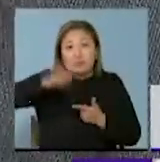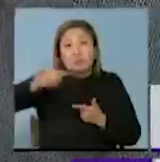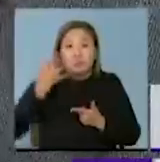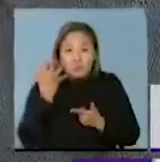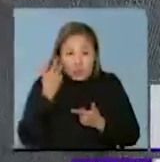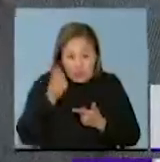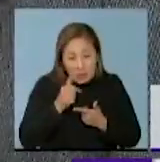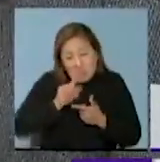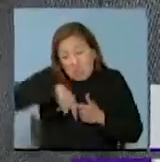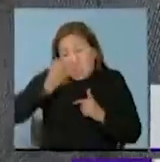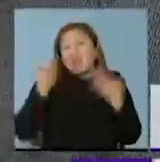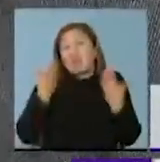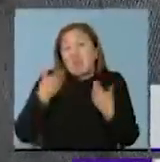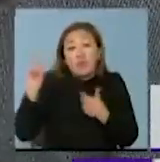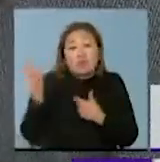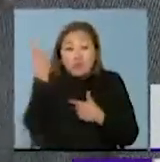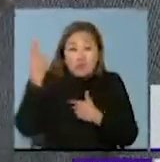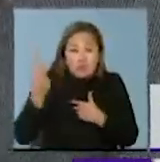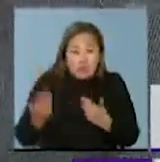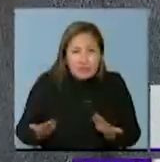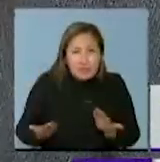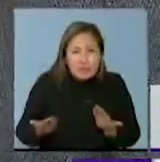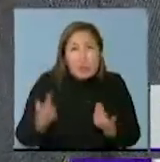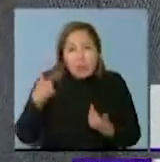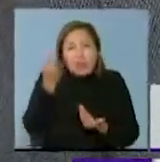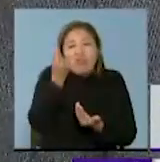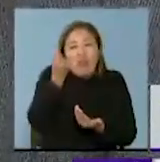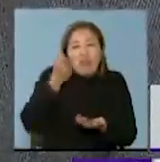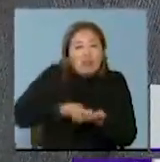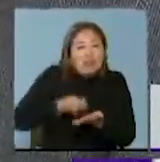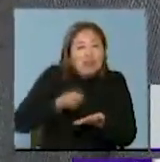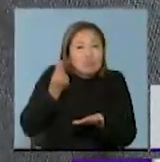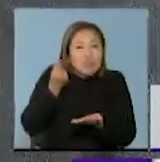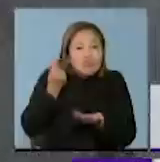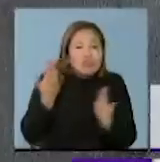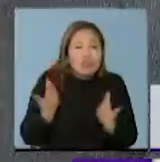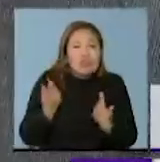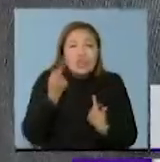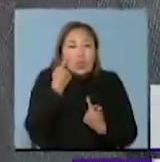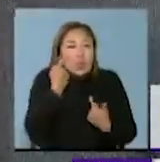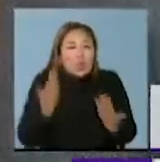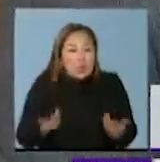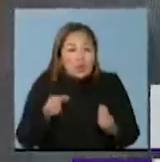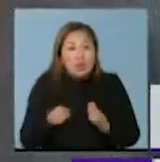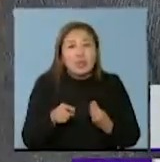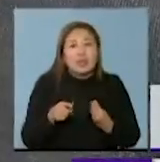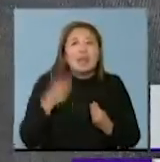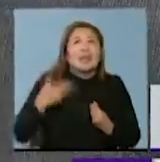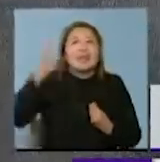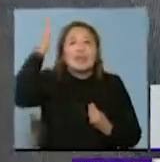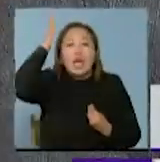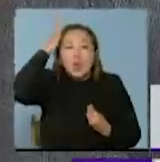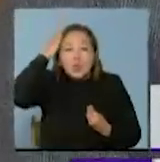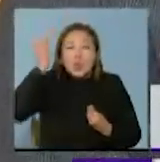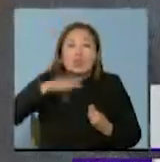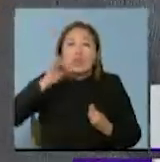costosos para los sistemas sociales. Por lo tanto, lo que tenemos que darnos cuenta es que lo que nos está haciendo daño es la cultura del descarte. Y